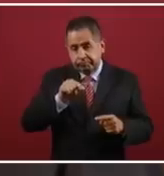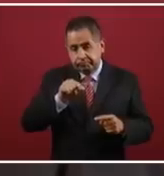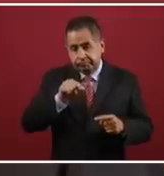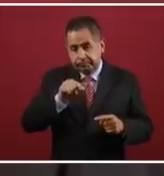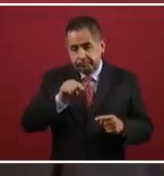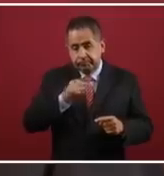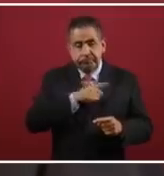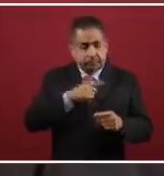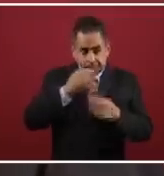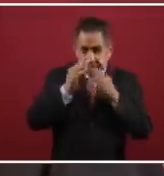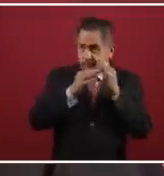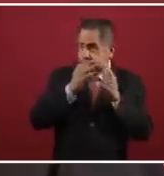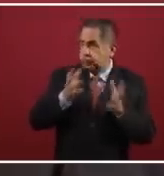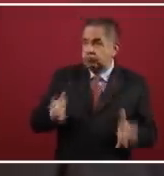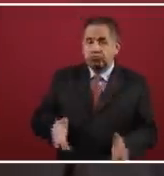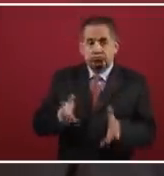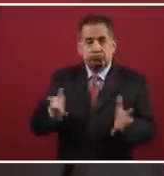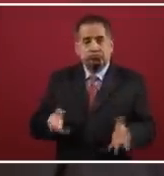promoverse